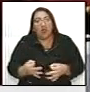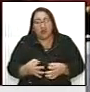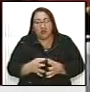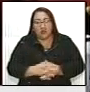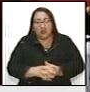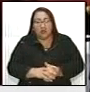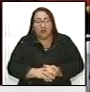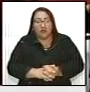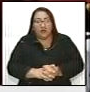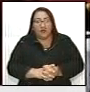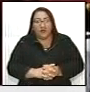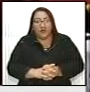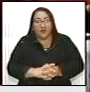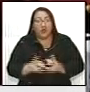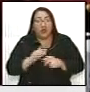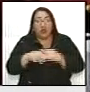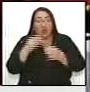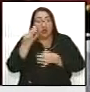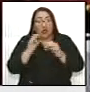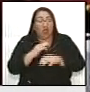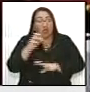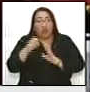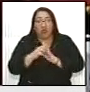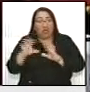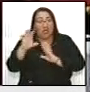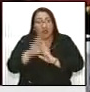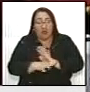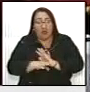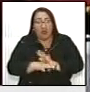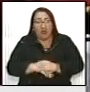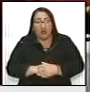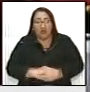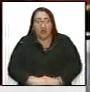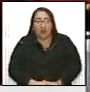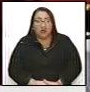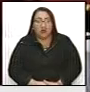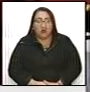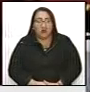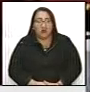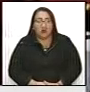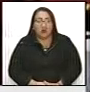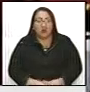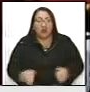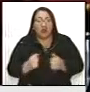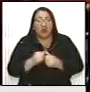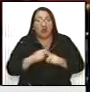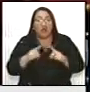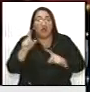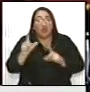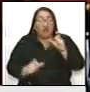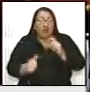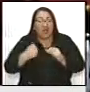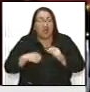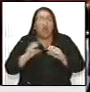atendemos. O sea, más o menos ese es el mensaje que recibimos de los señores alcaldes.